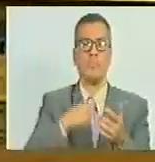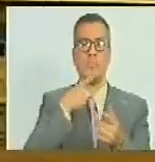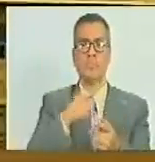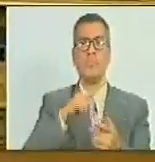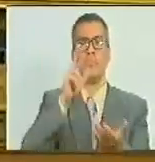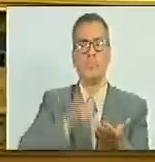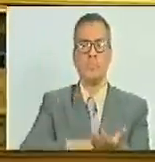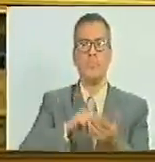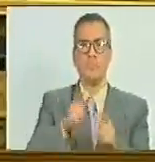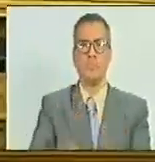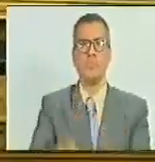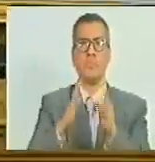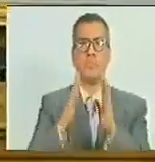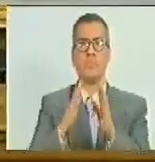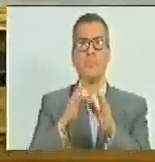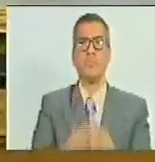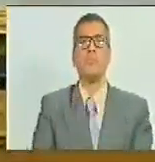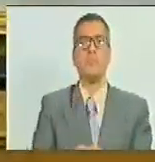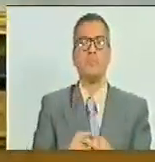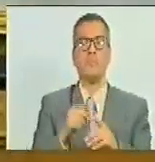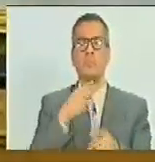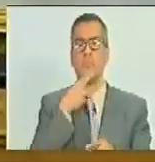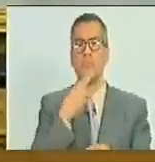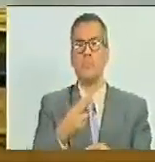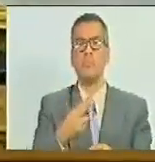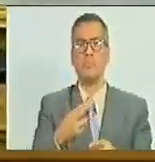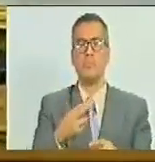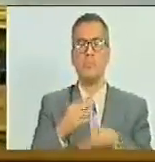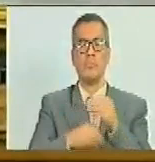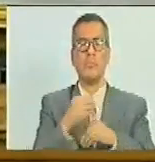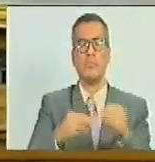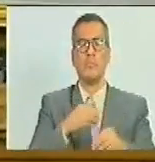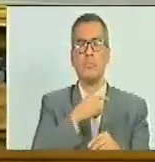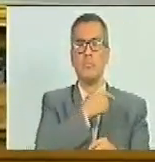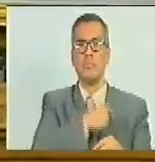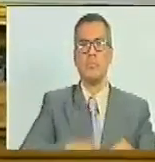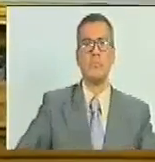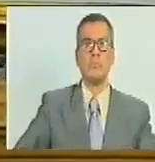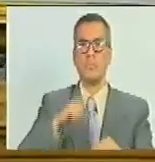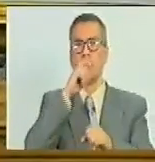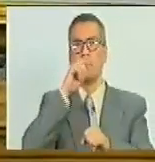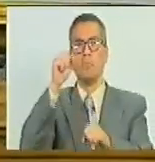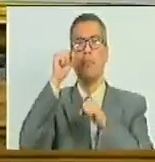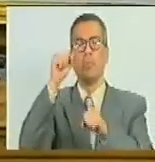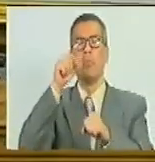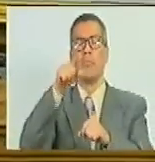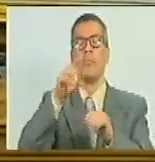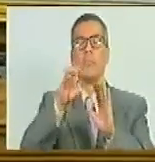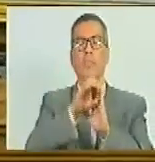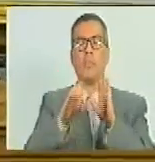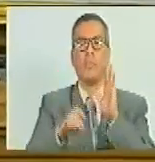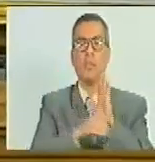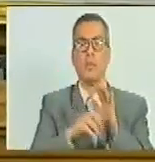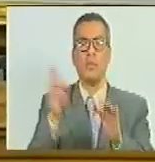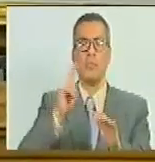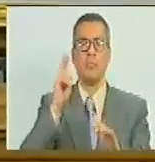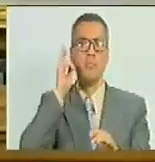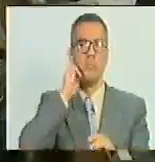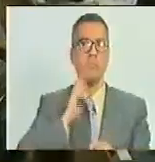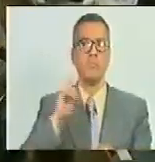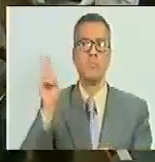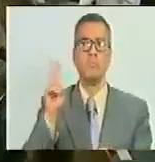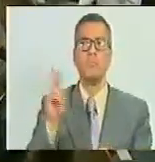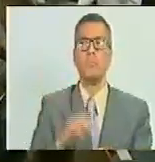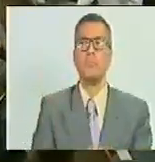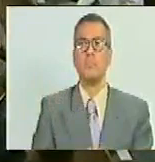declara aprobada la autorización solicitada por el ciudadano Nicolás Maduro Moros, presidente constitucional de la República